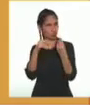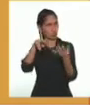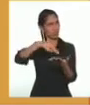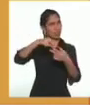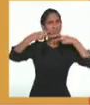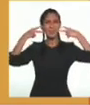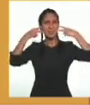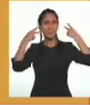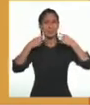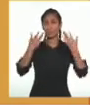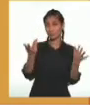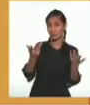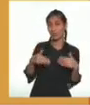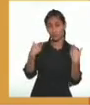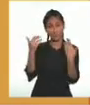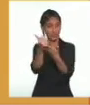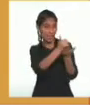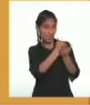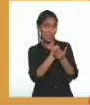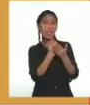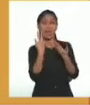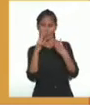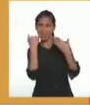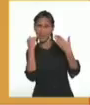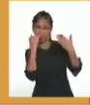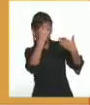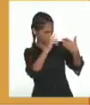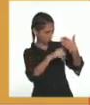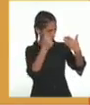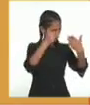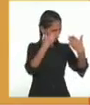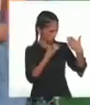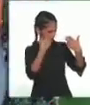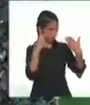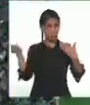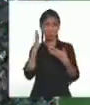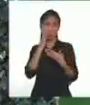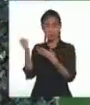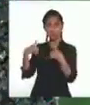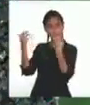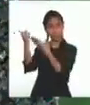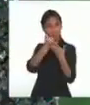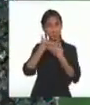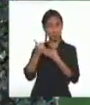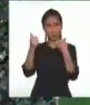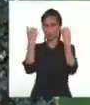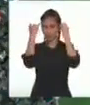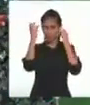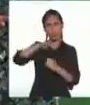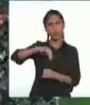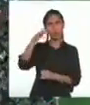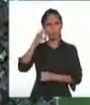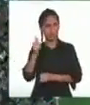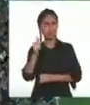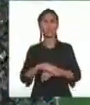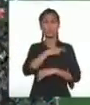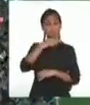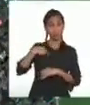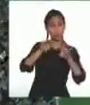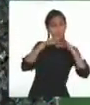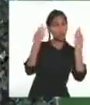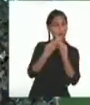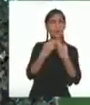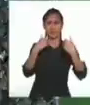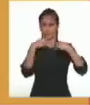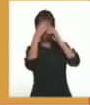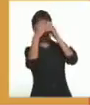danzas amazónicas. Me puede ayudar a verificar la información que tengo apuntada. Esa es una muy buena idea, María. Nuestros familiares tienen conocimientos que